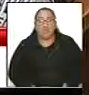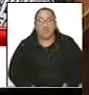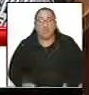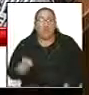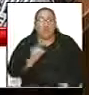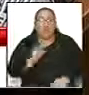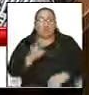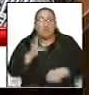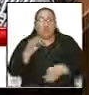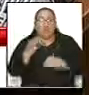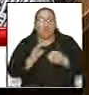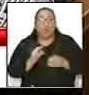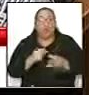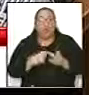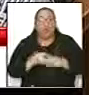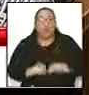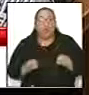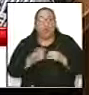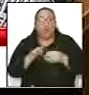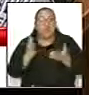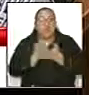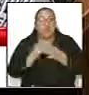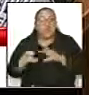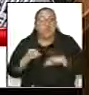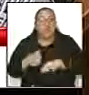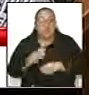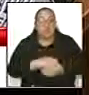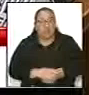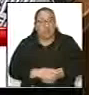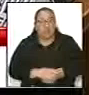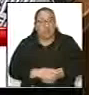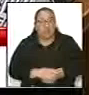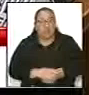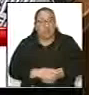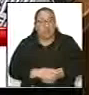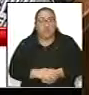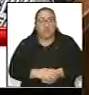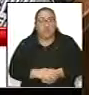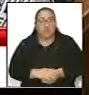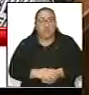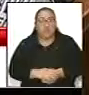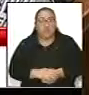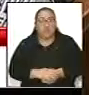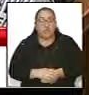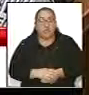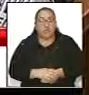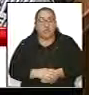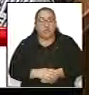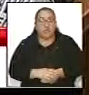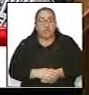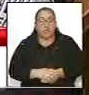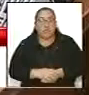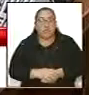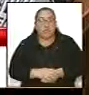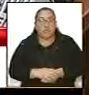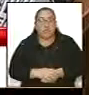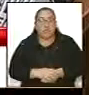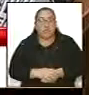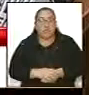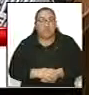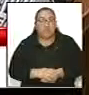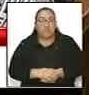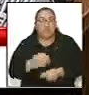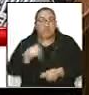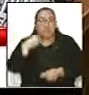momento, en los estudios que se hicieron, si digamos la memoria no me falla, es que considerar, digamos,